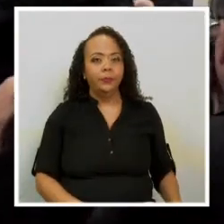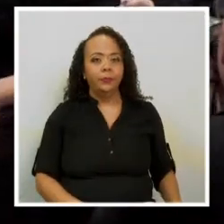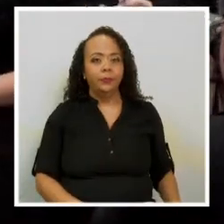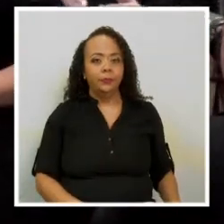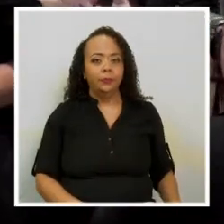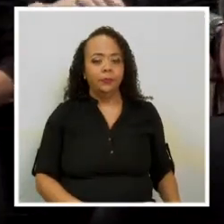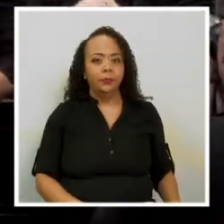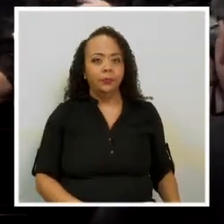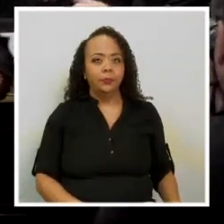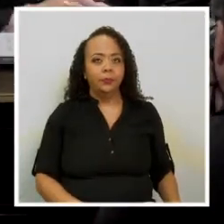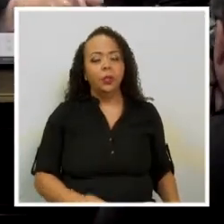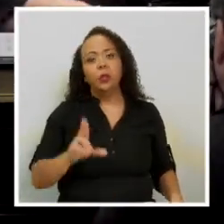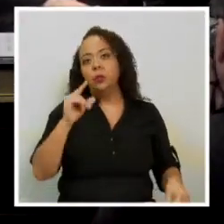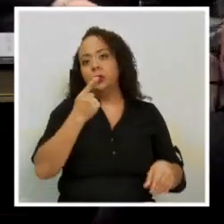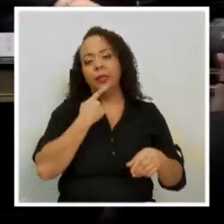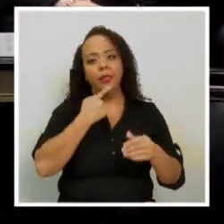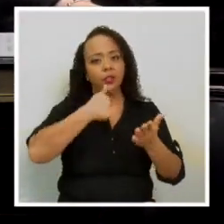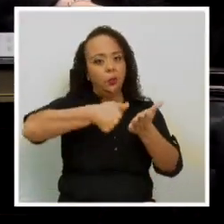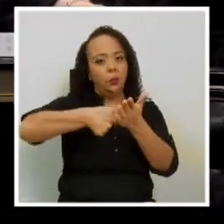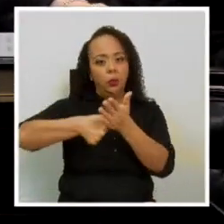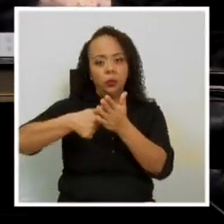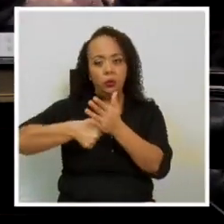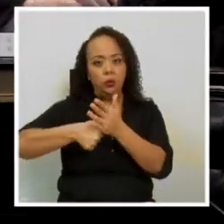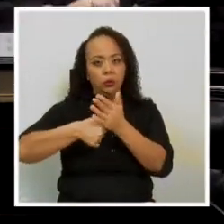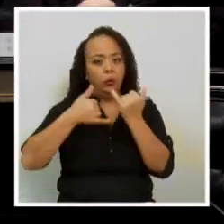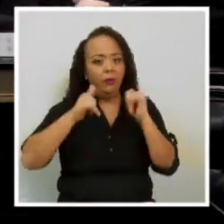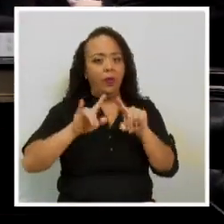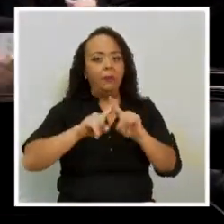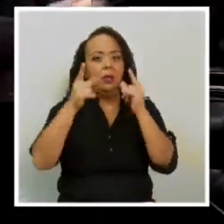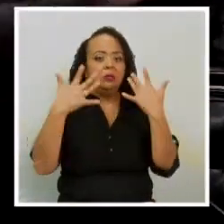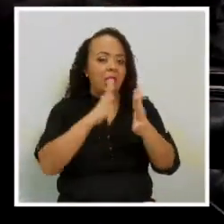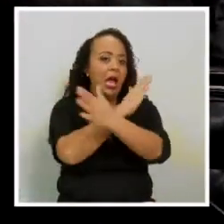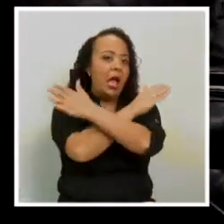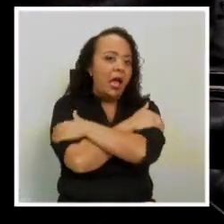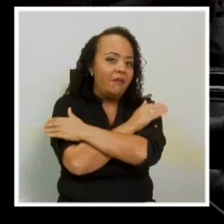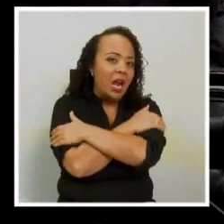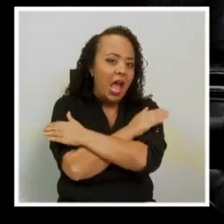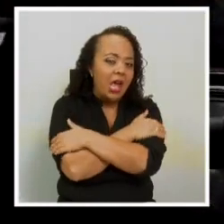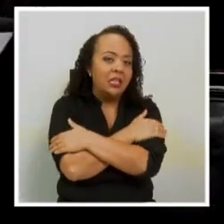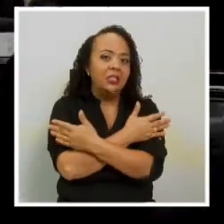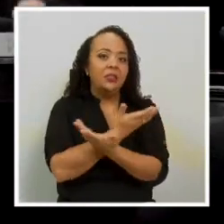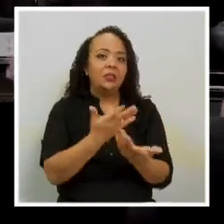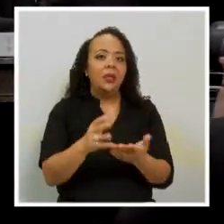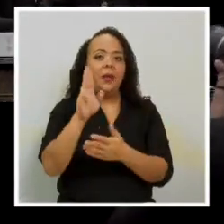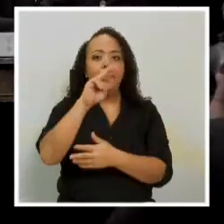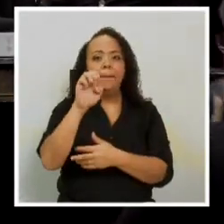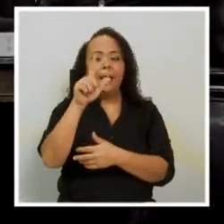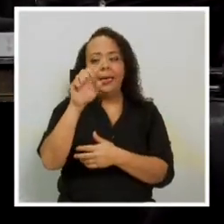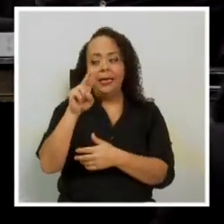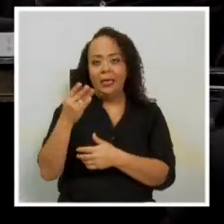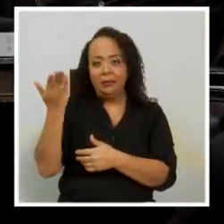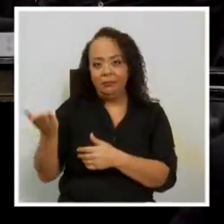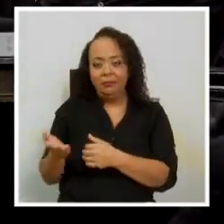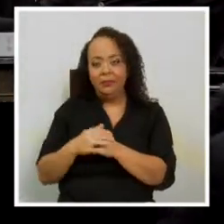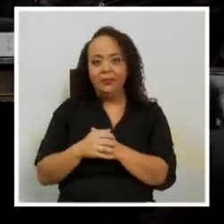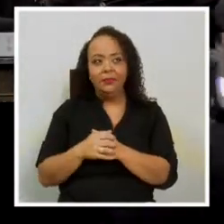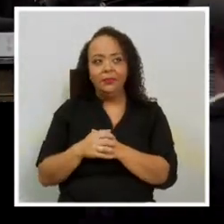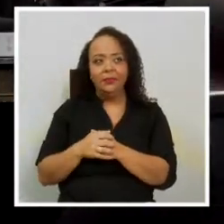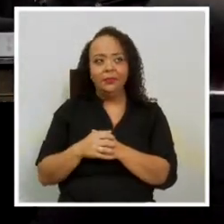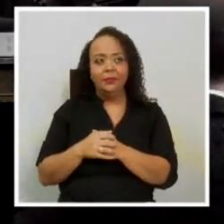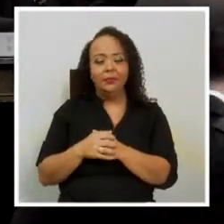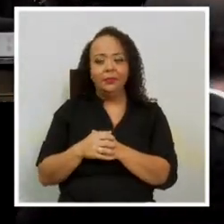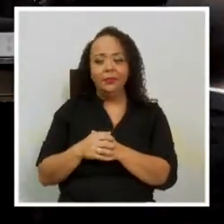Ya no se han anunciado los votos todavía, pero ahí están dándose los abrazos Melanie Corrales. Así es, ahí están